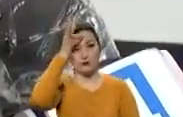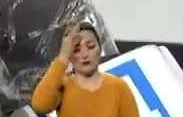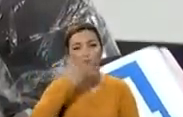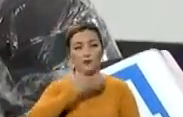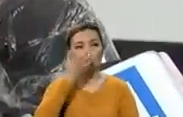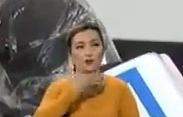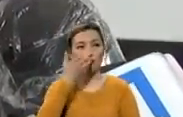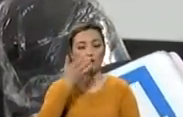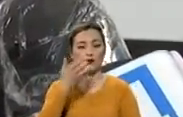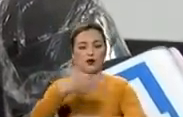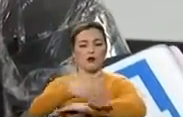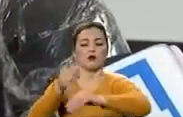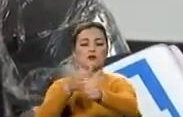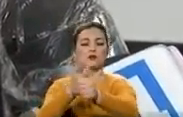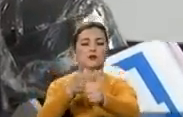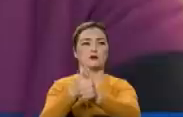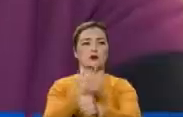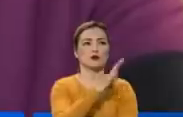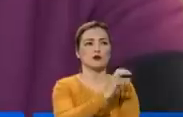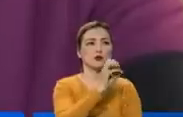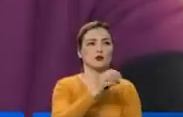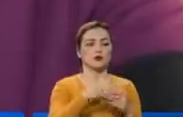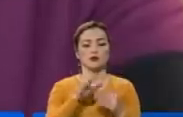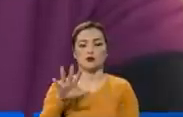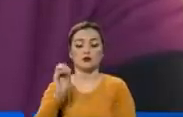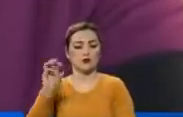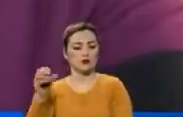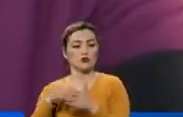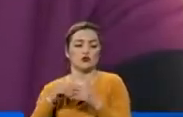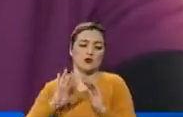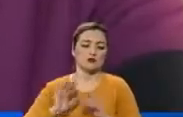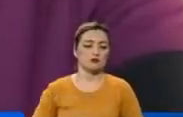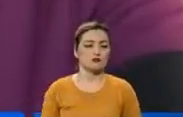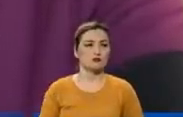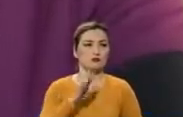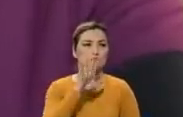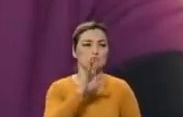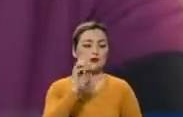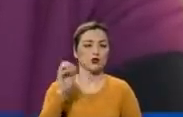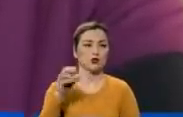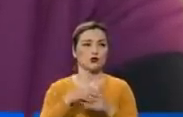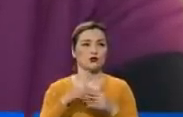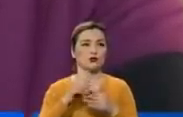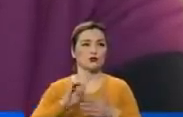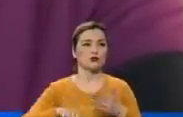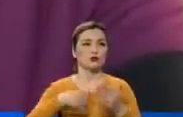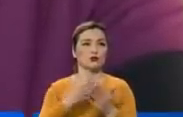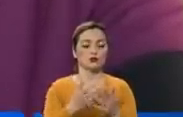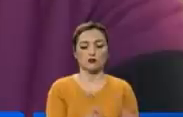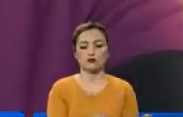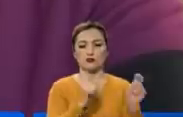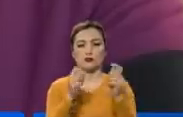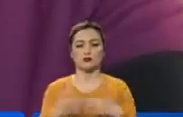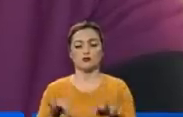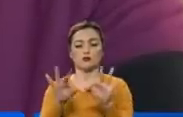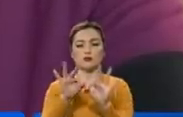me cobraron $500 de cada traslado. Yo le pongo a su criterio saber si $500 justifica el traslado